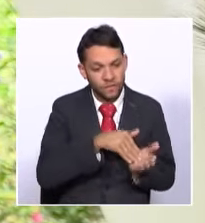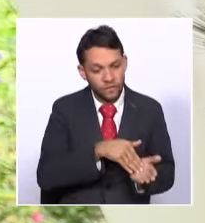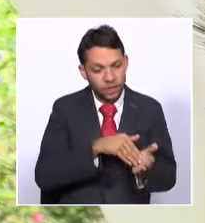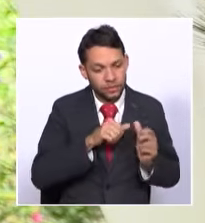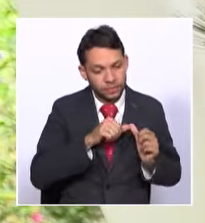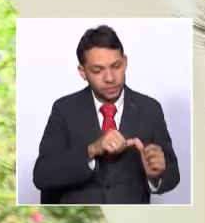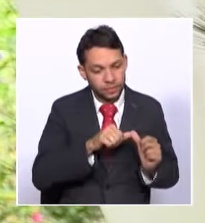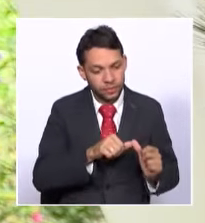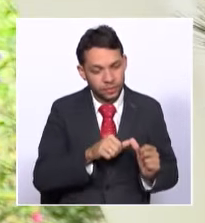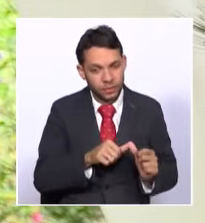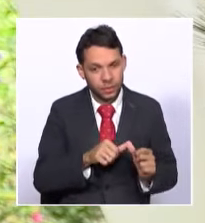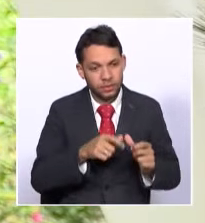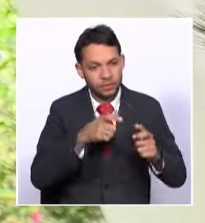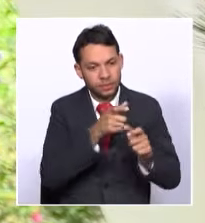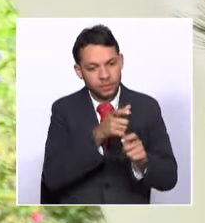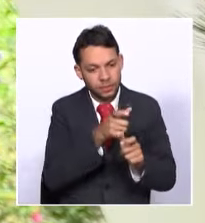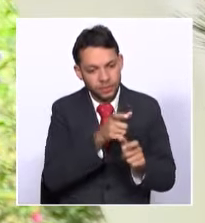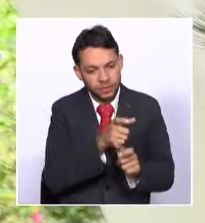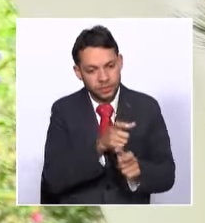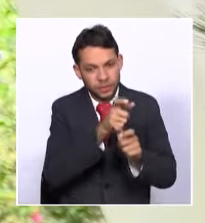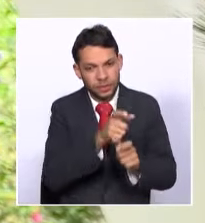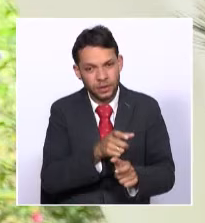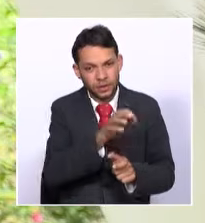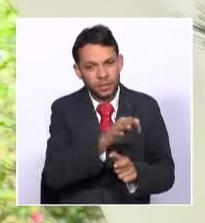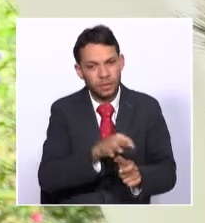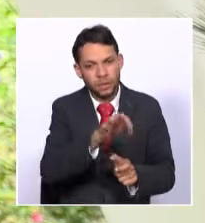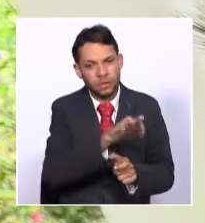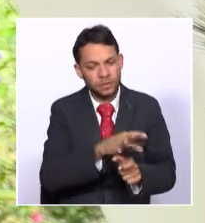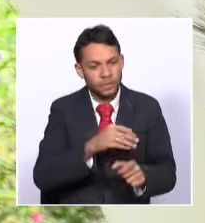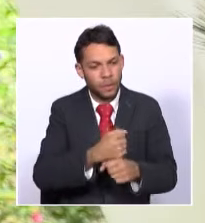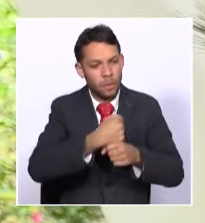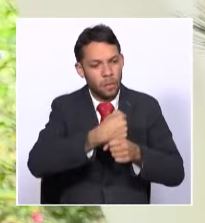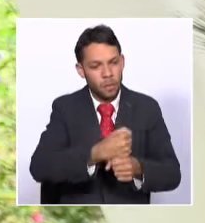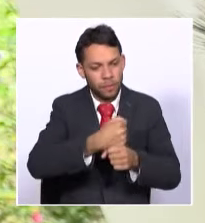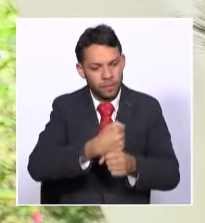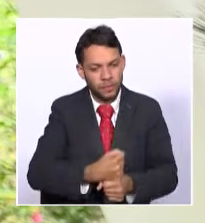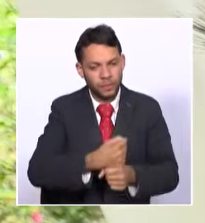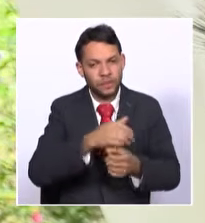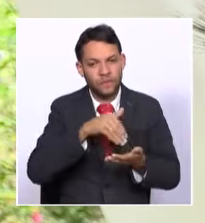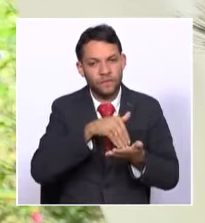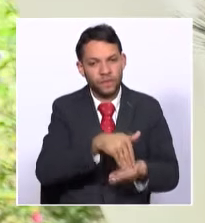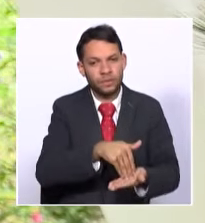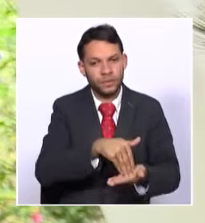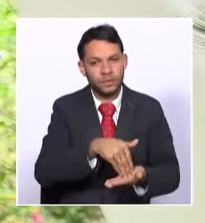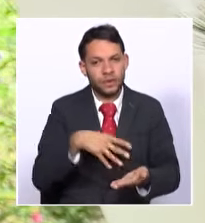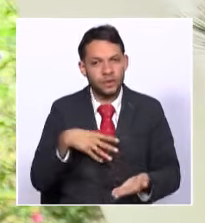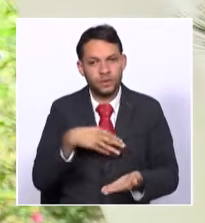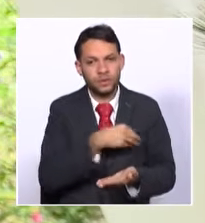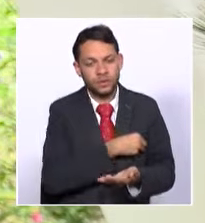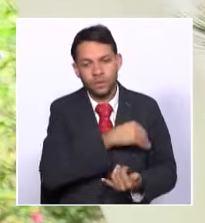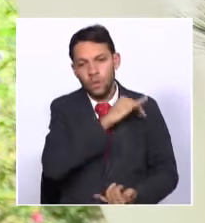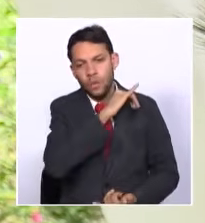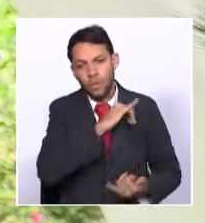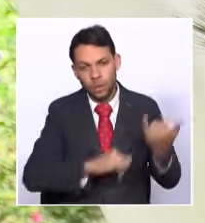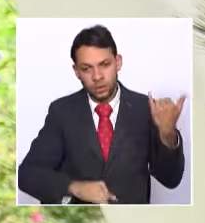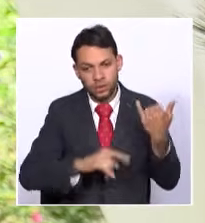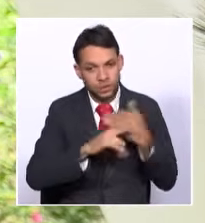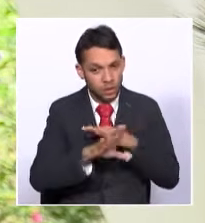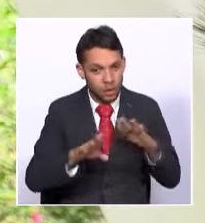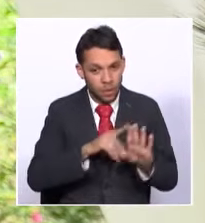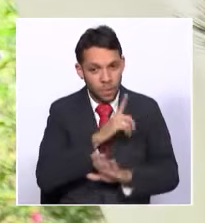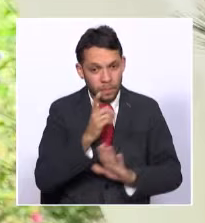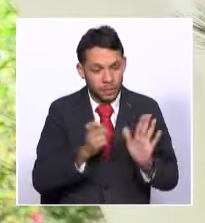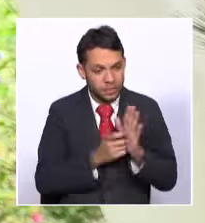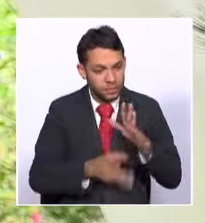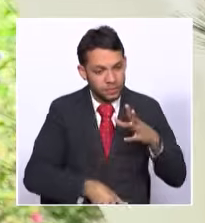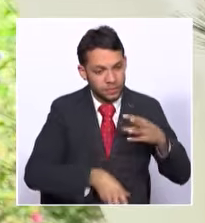ese pedacito que es ese amortiguador que tenemos entre hueso y hueso. Y ya por último, para complementar todo lo que nosotros